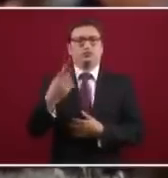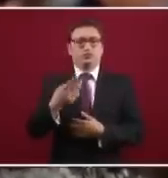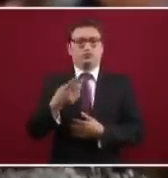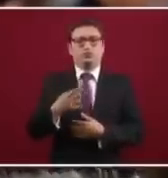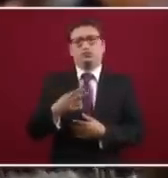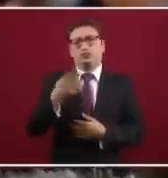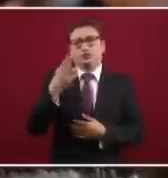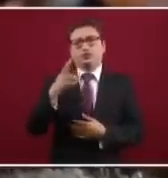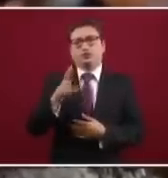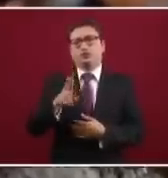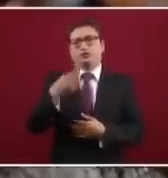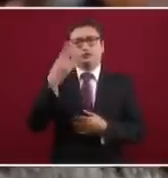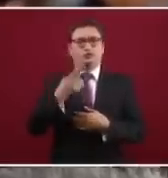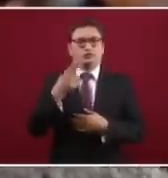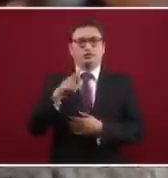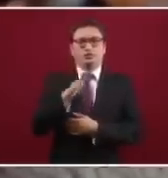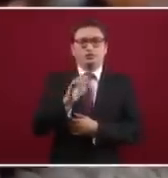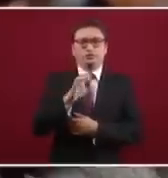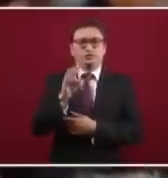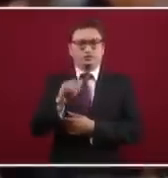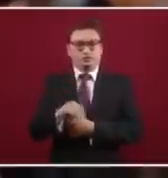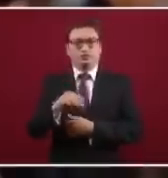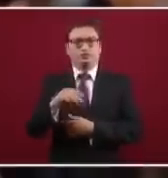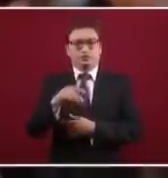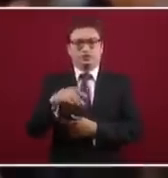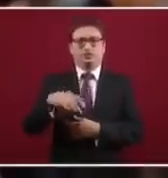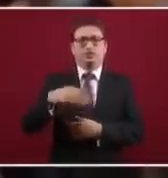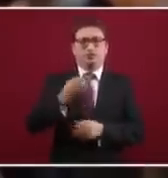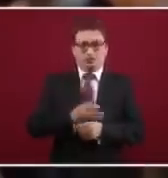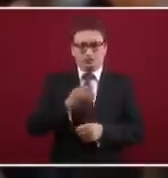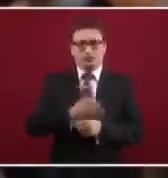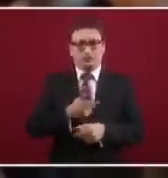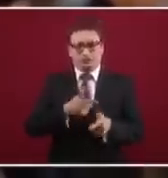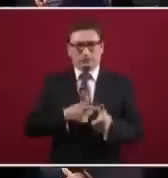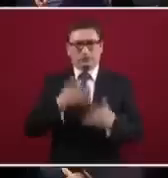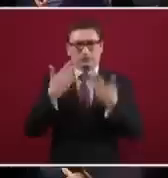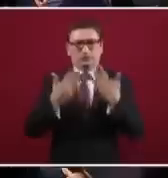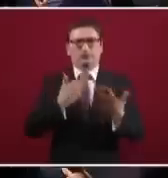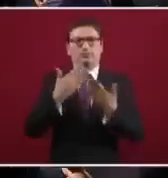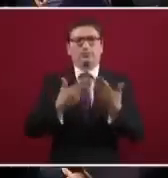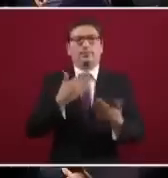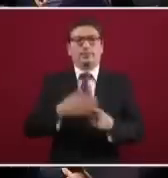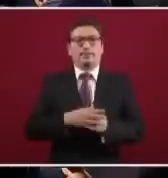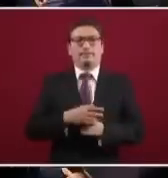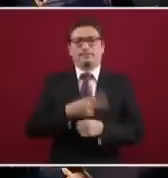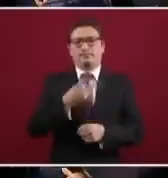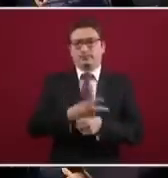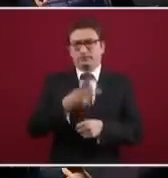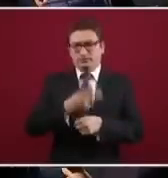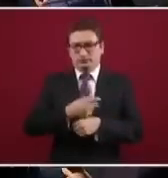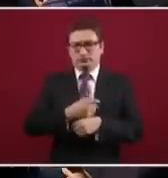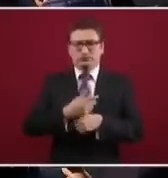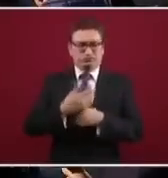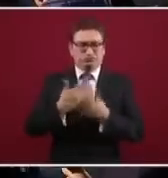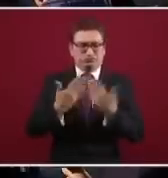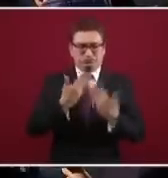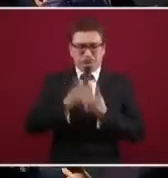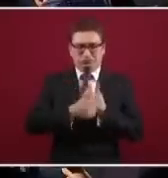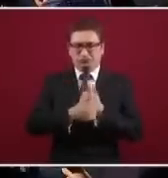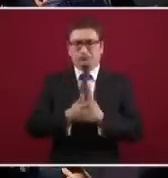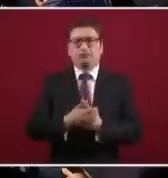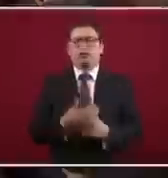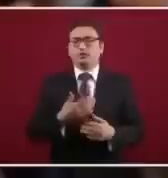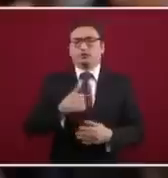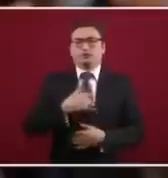de la Universidad Autónoma de la Ciudad de México, la UACM, de la cual actualmente sigo estudiando una segunda carrera, lo cual pues